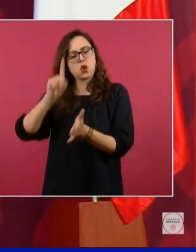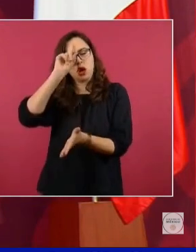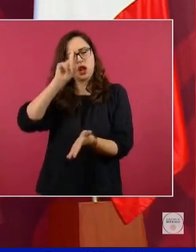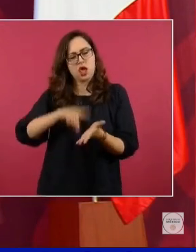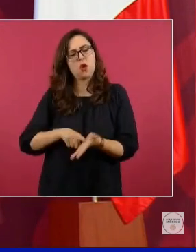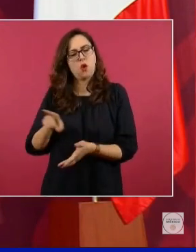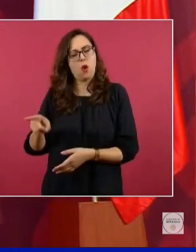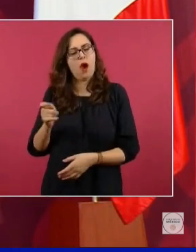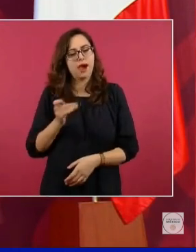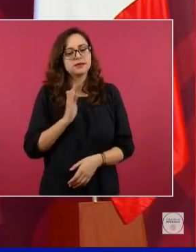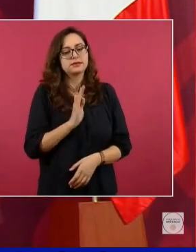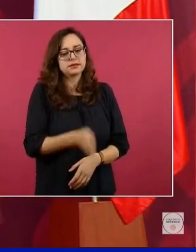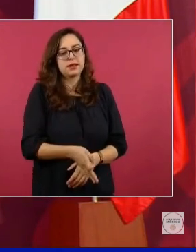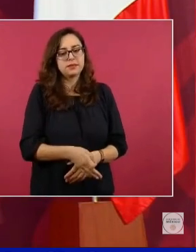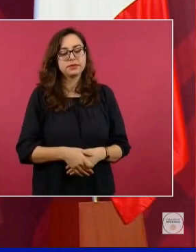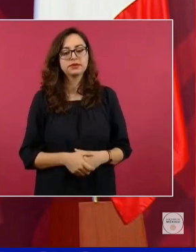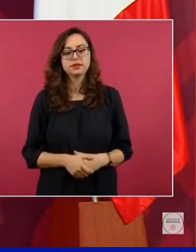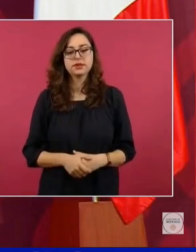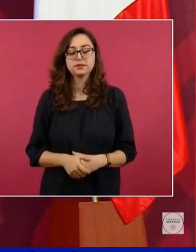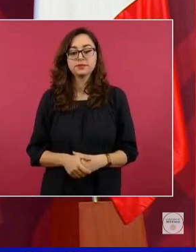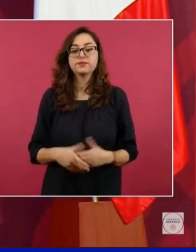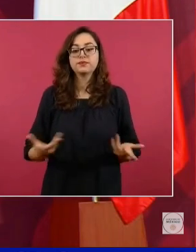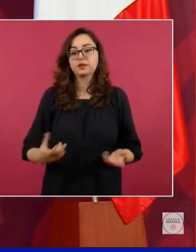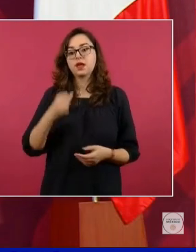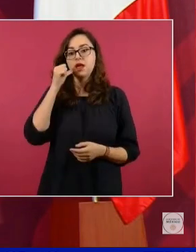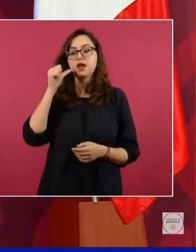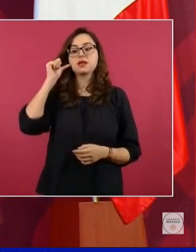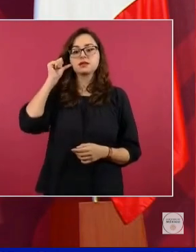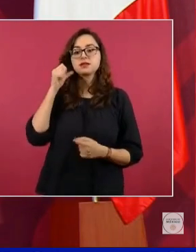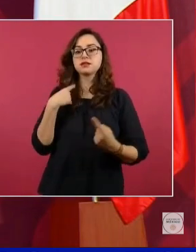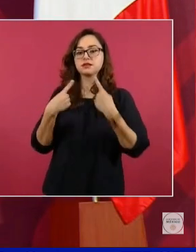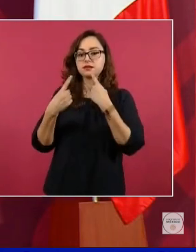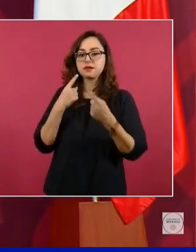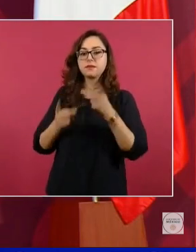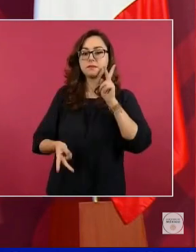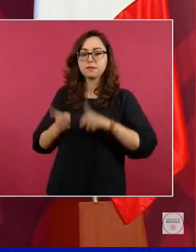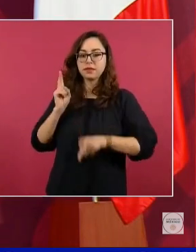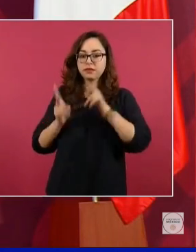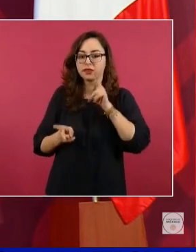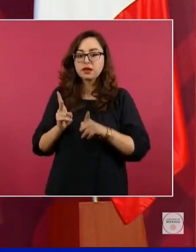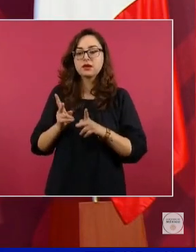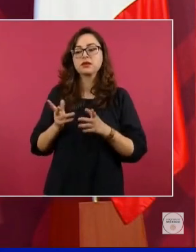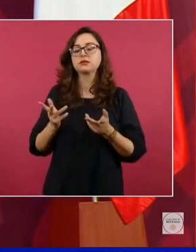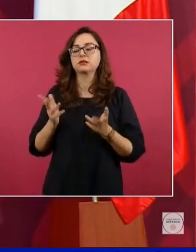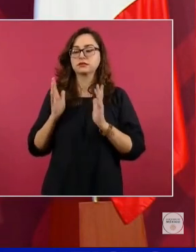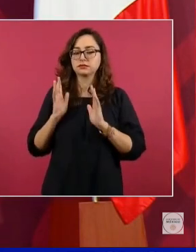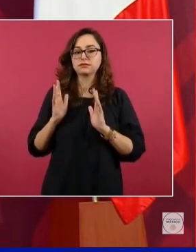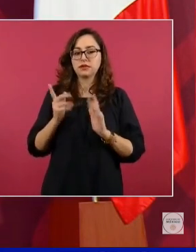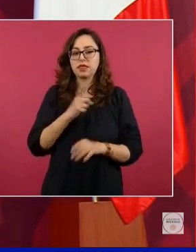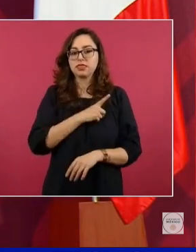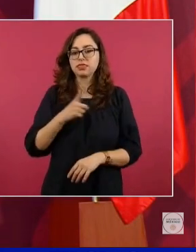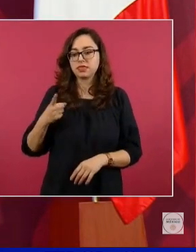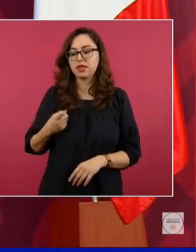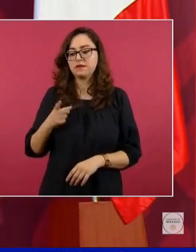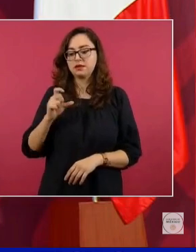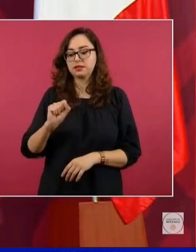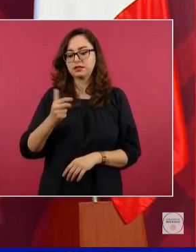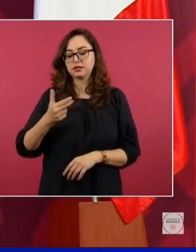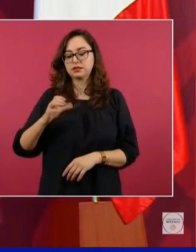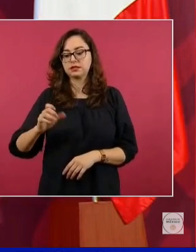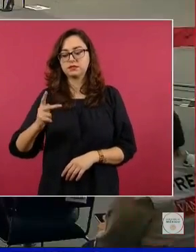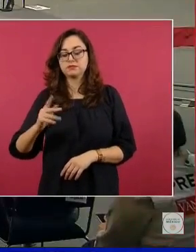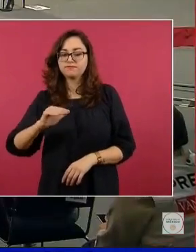porque se acordó ayer que se hable con él, que la Secretaría de Hacienda hable con